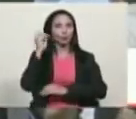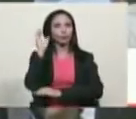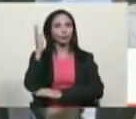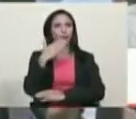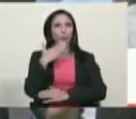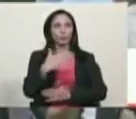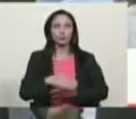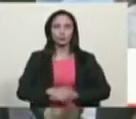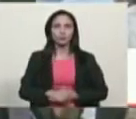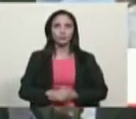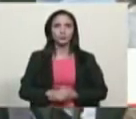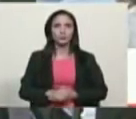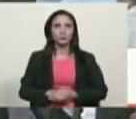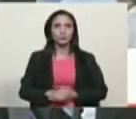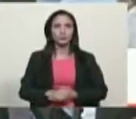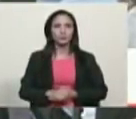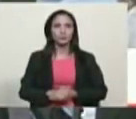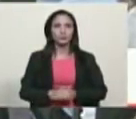Mucho cariño.